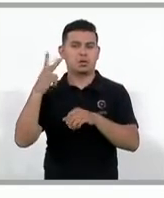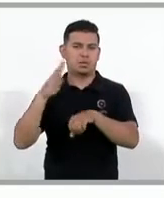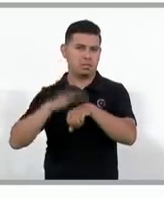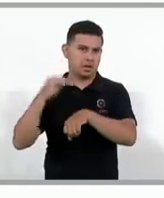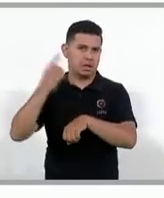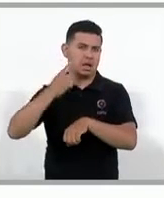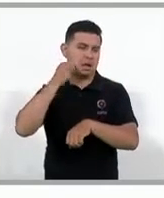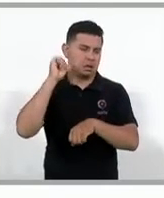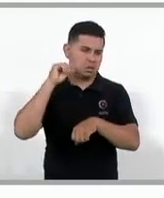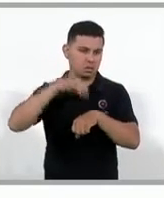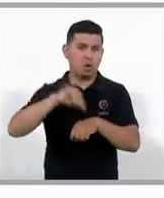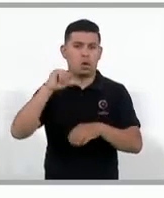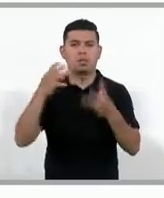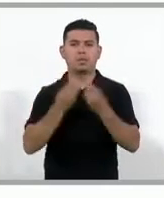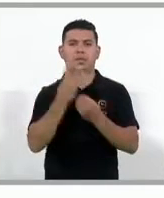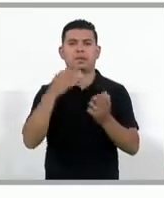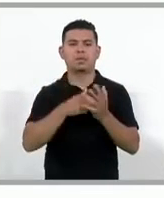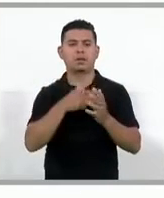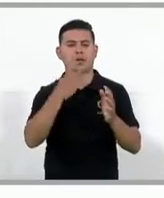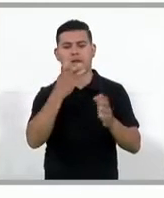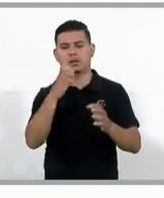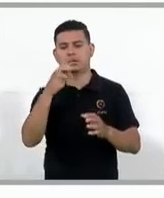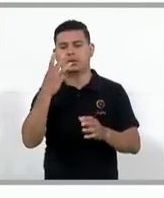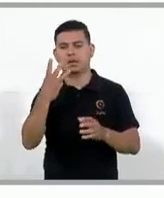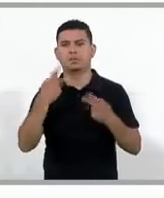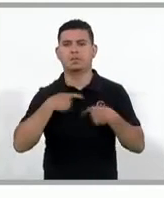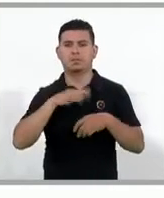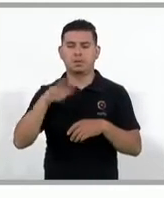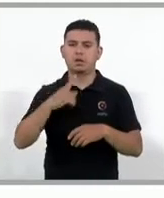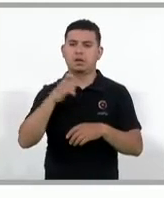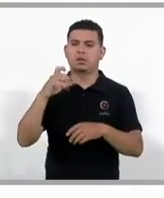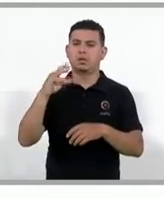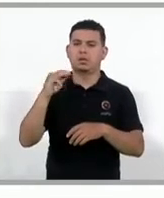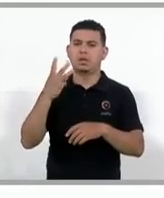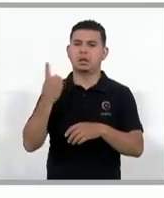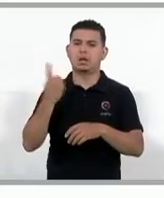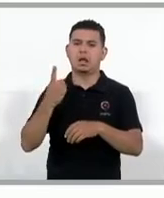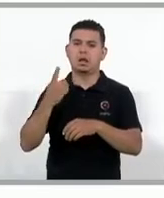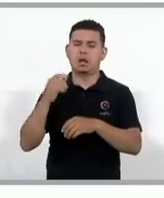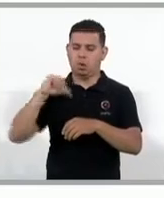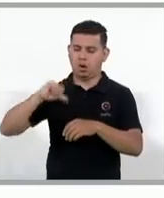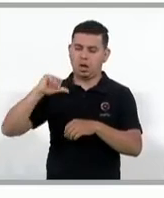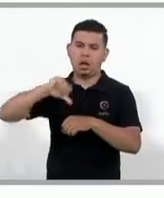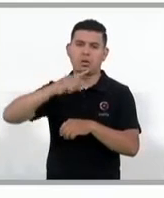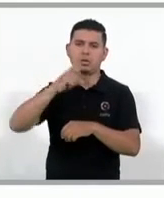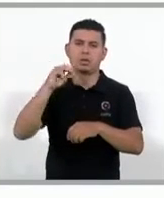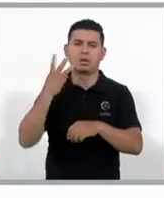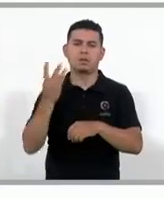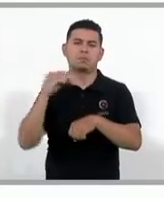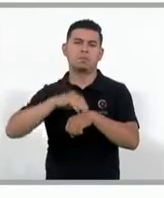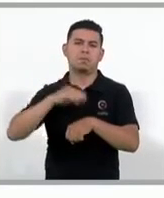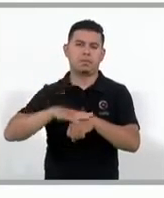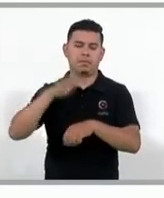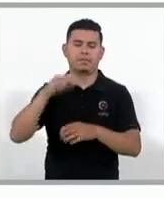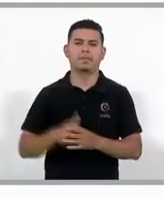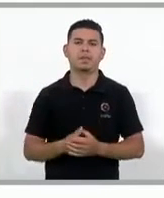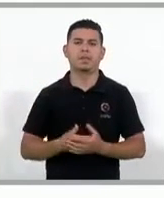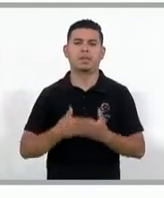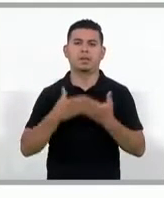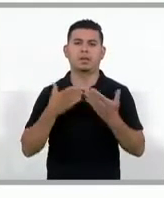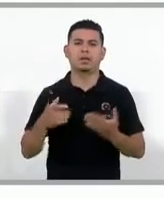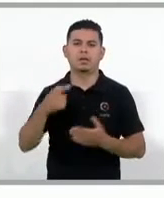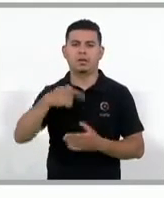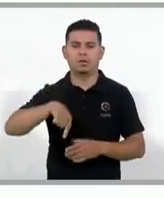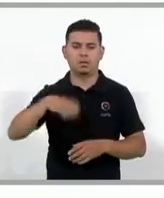353 defunciones 193 más que el día de ayer en lo referente al panorama del estado